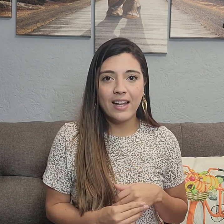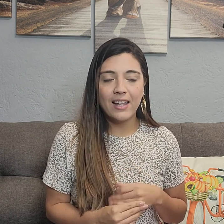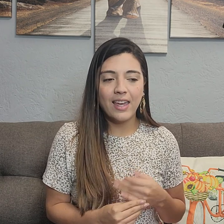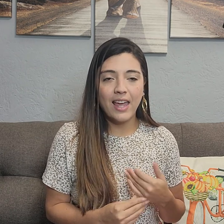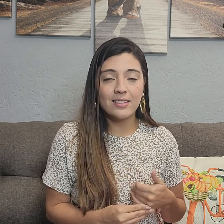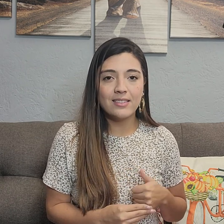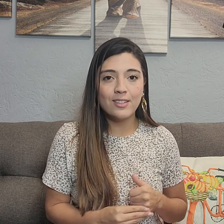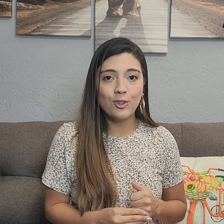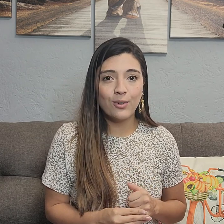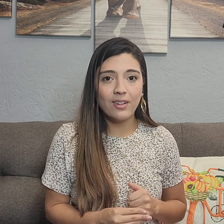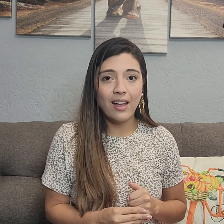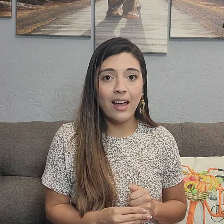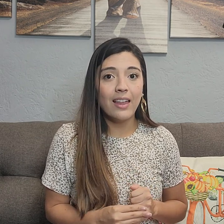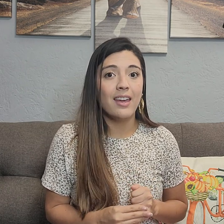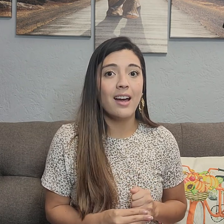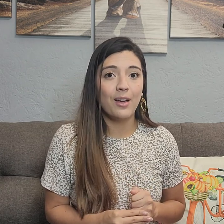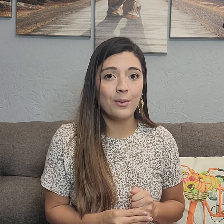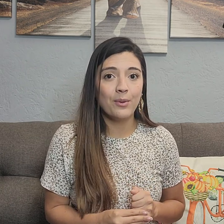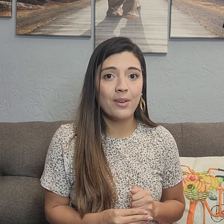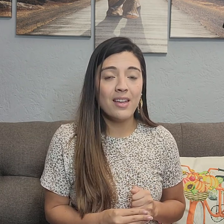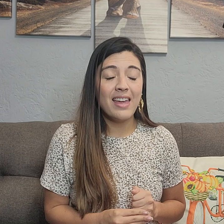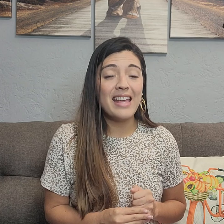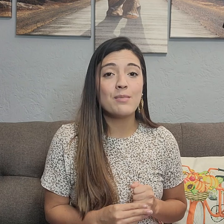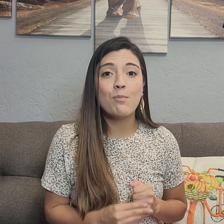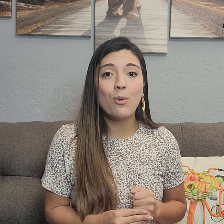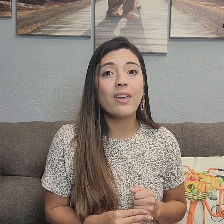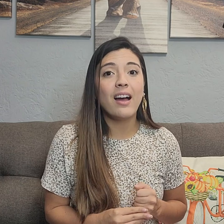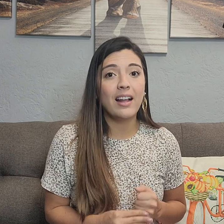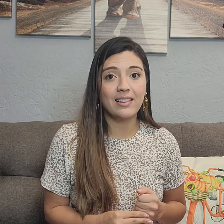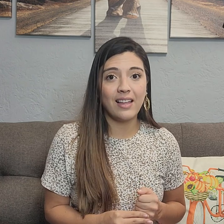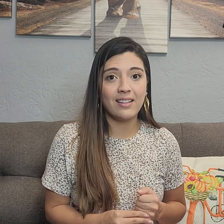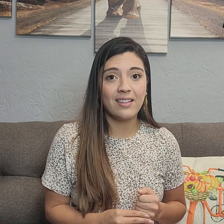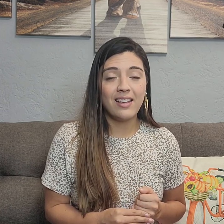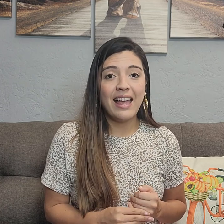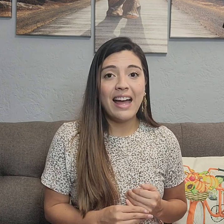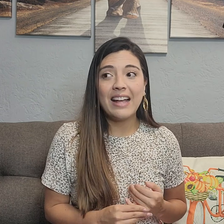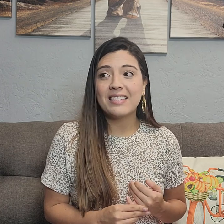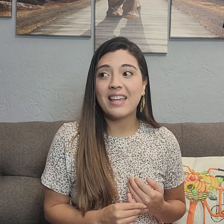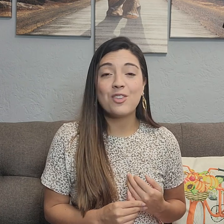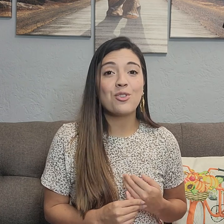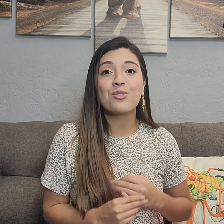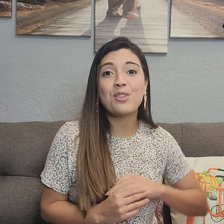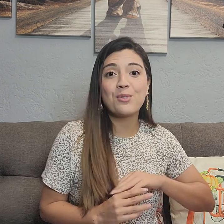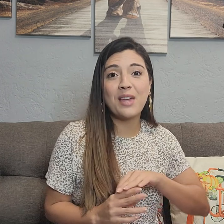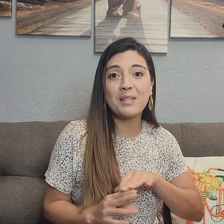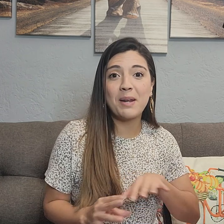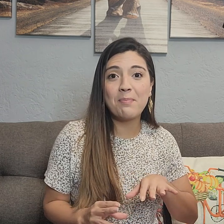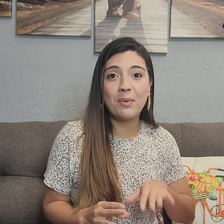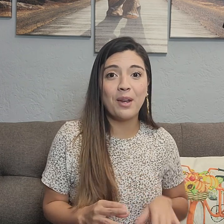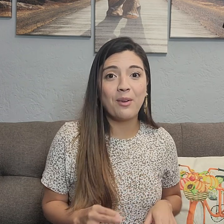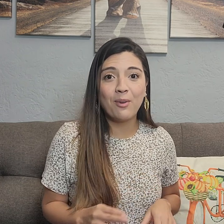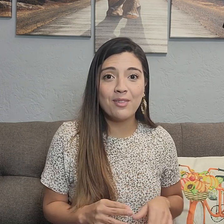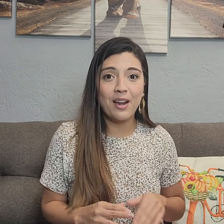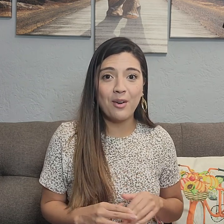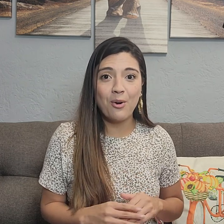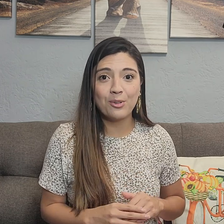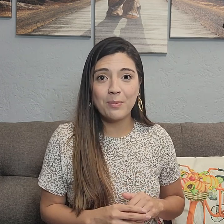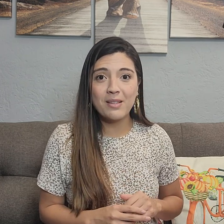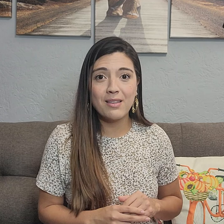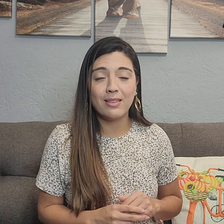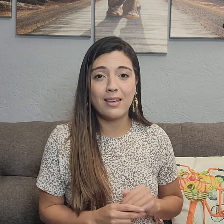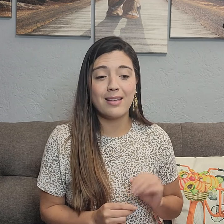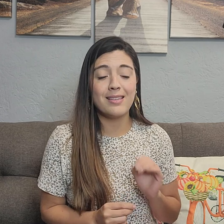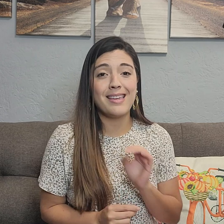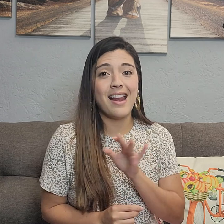vara que este señor ha dejado es muy alta, así que yo no sé si ustedes van a poder encontrar